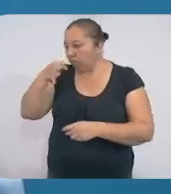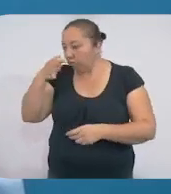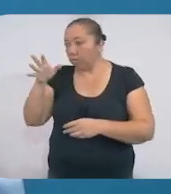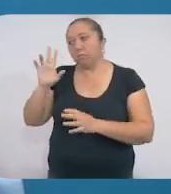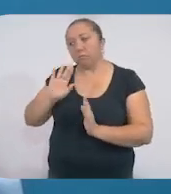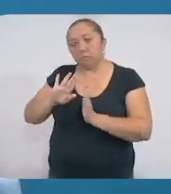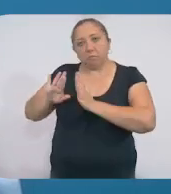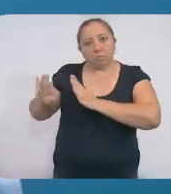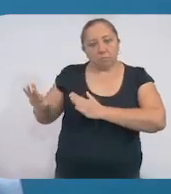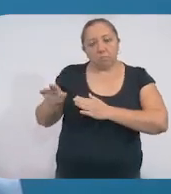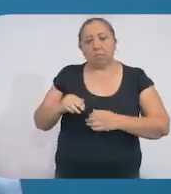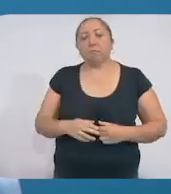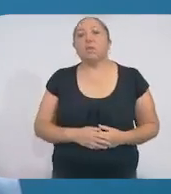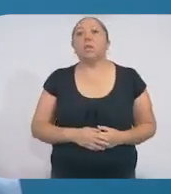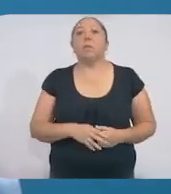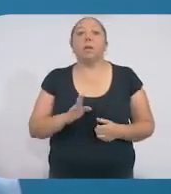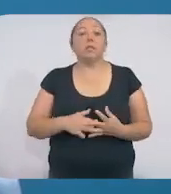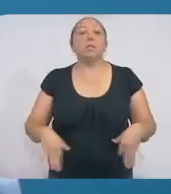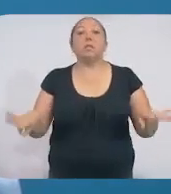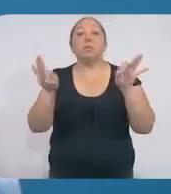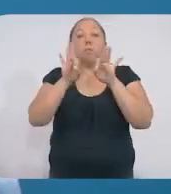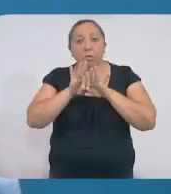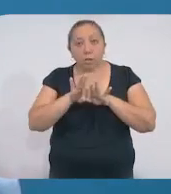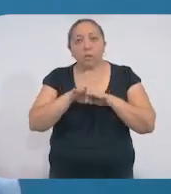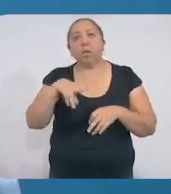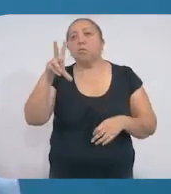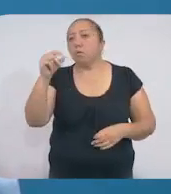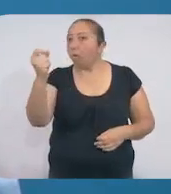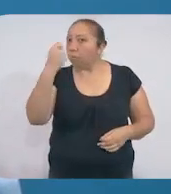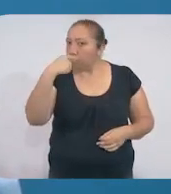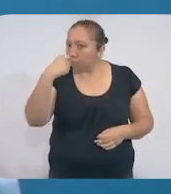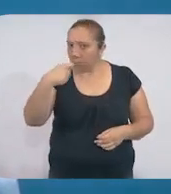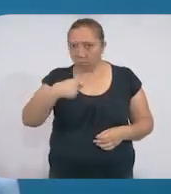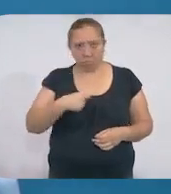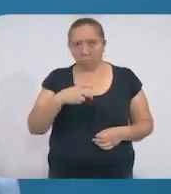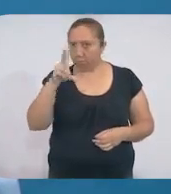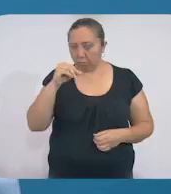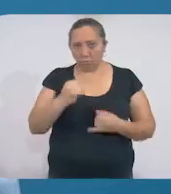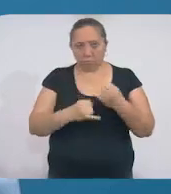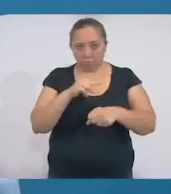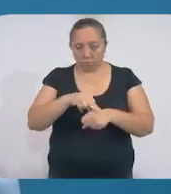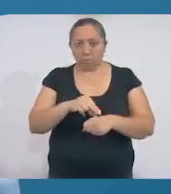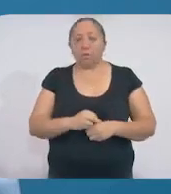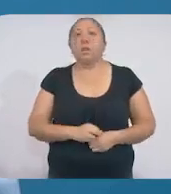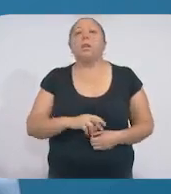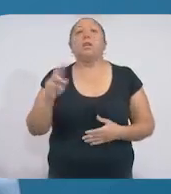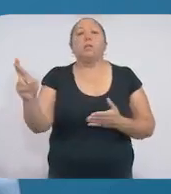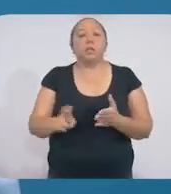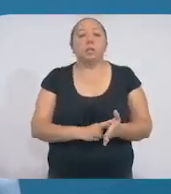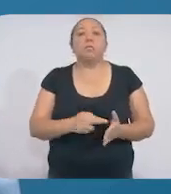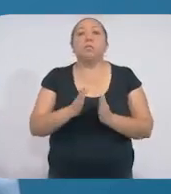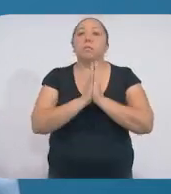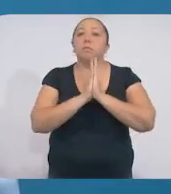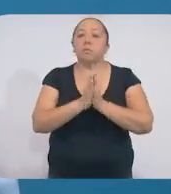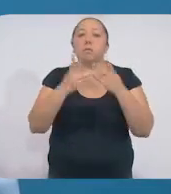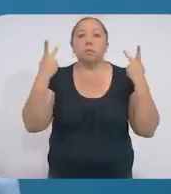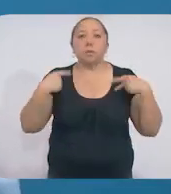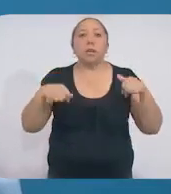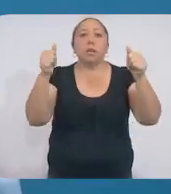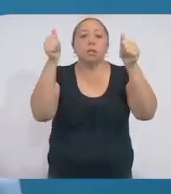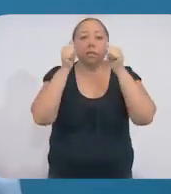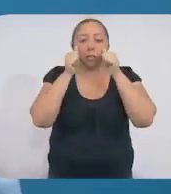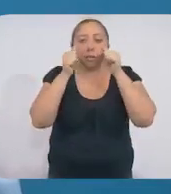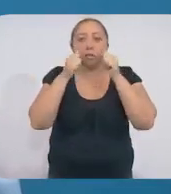de resfriado o gripe. Y lo más importante, no automedicarse. Reiteramos a la población estar